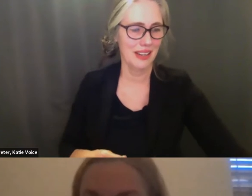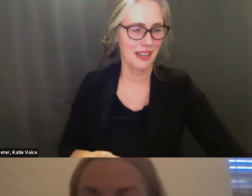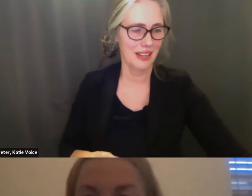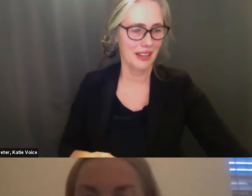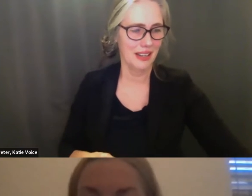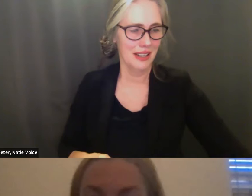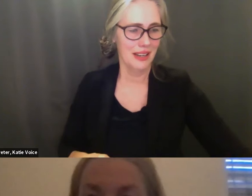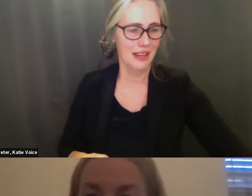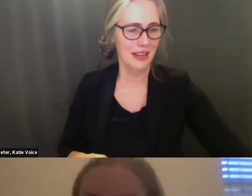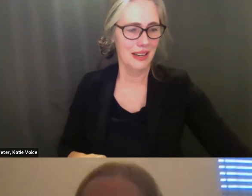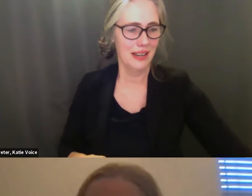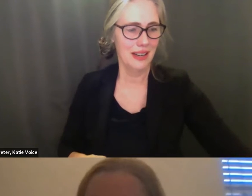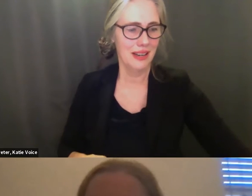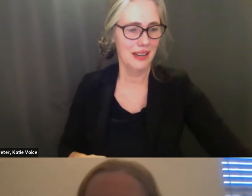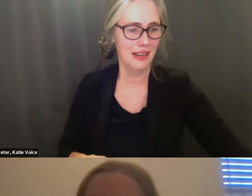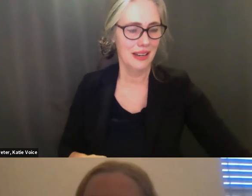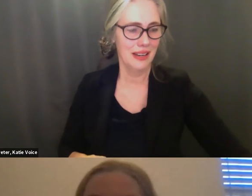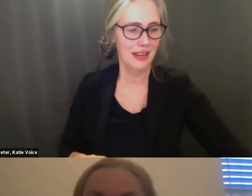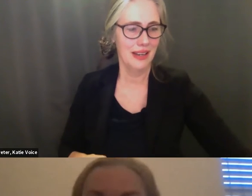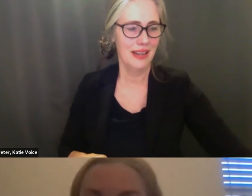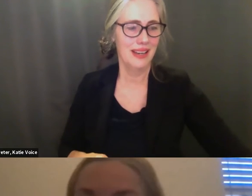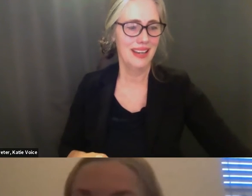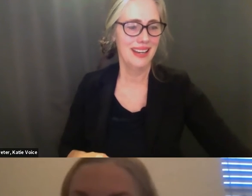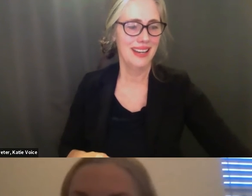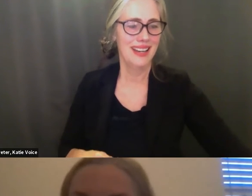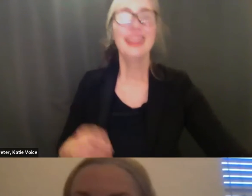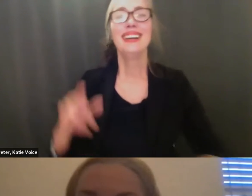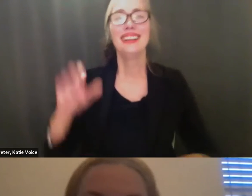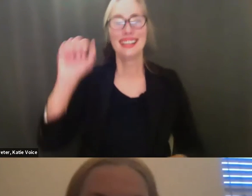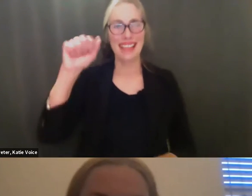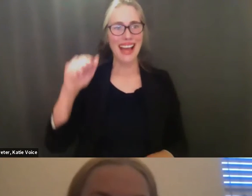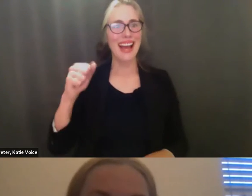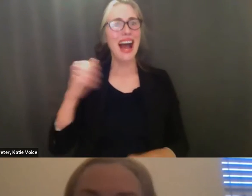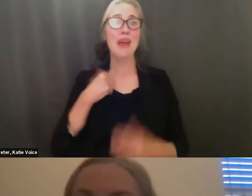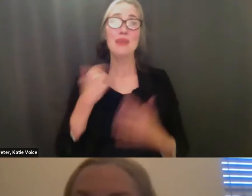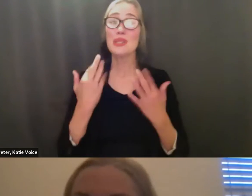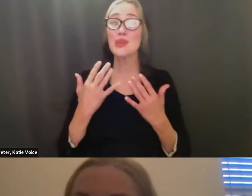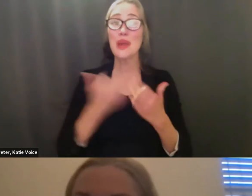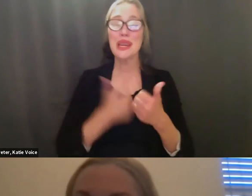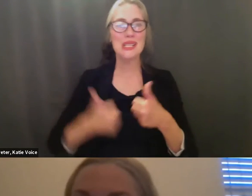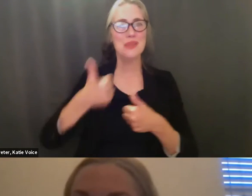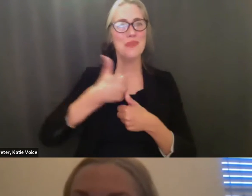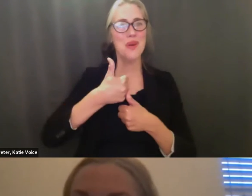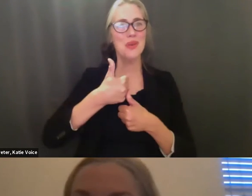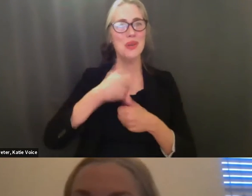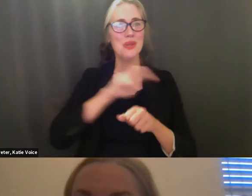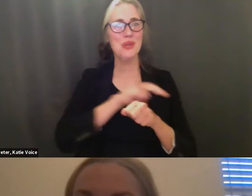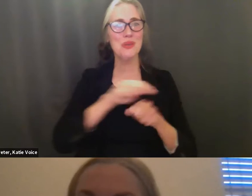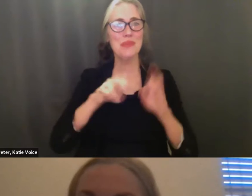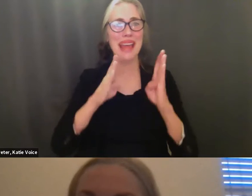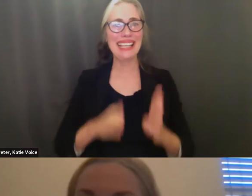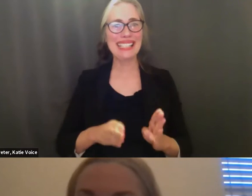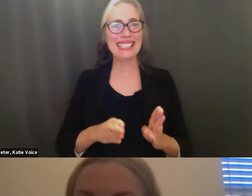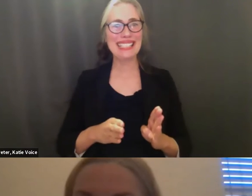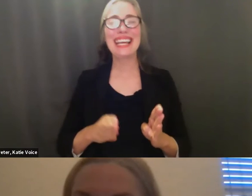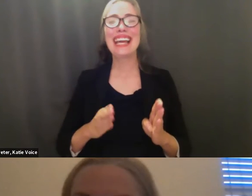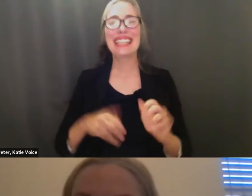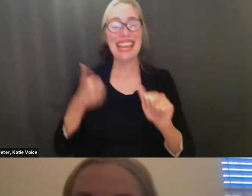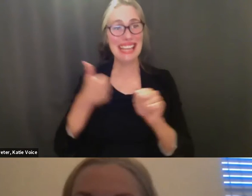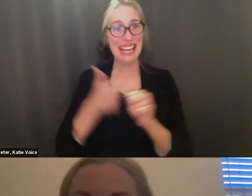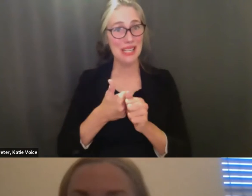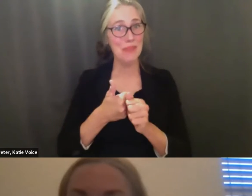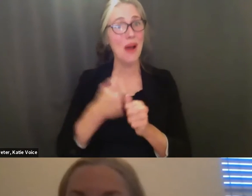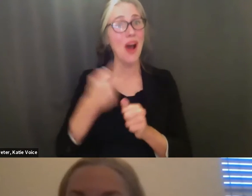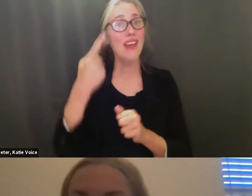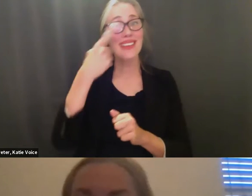Good evening, board. I was just waiting to be promoted. Buenas noches. Solamente estaba esperando a que me promovieran a panelista. Es un gusto estar aquí con ustedes